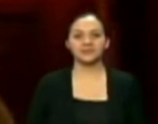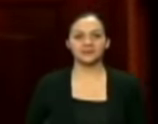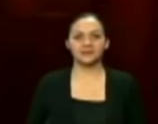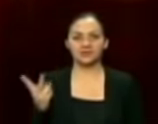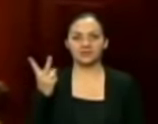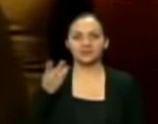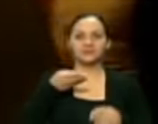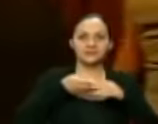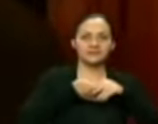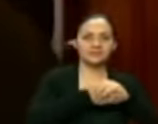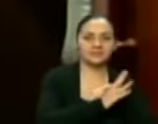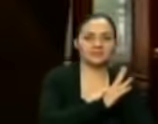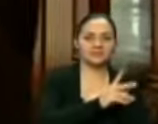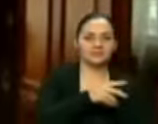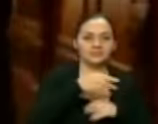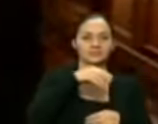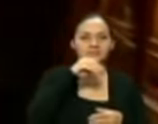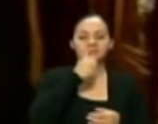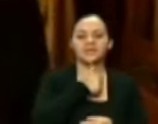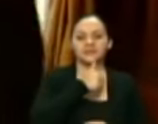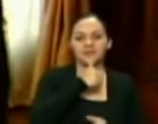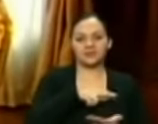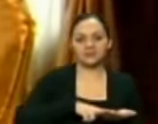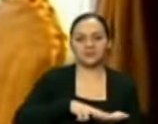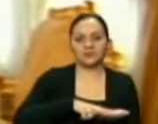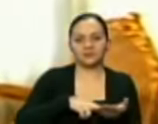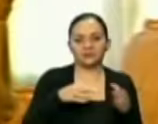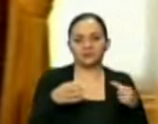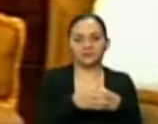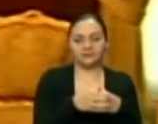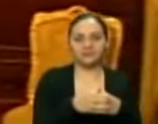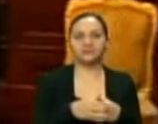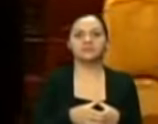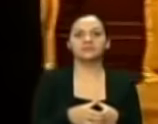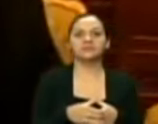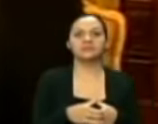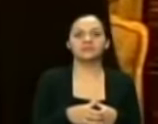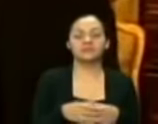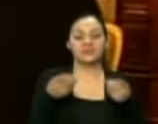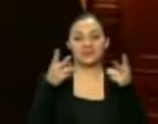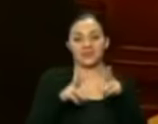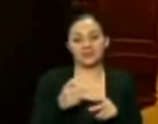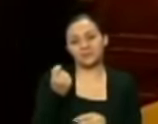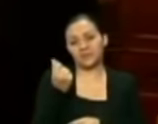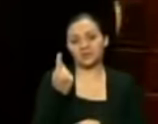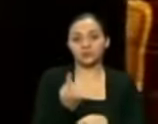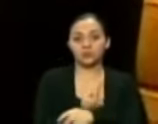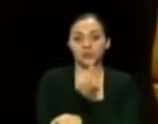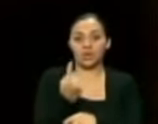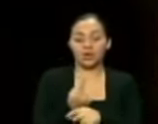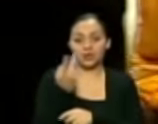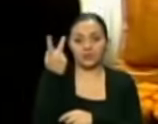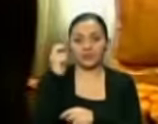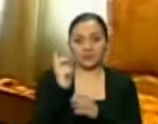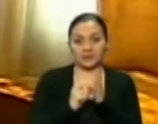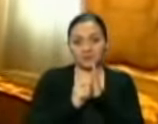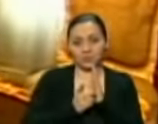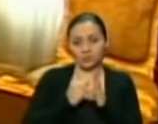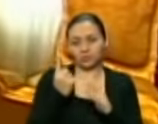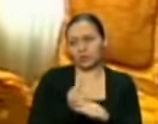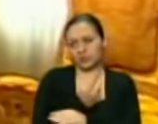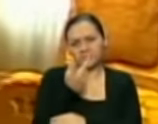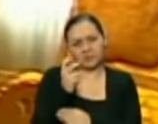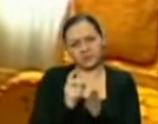lugar donde tendrán su reunión privada, Víctor. Pero también hace aproximadamente una hora y 20 minutos la